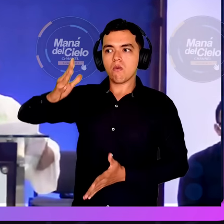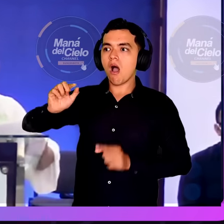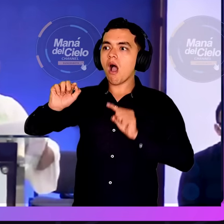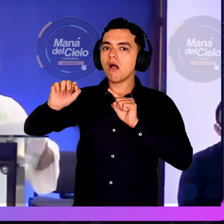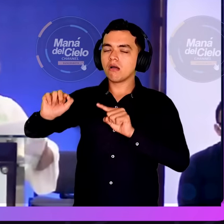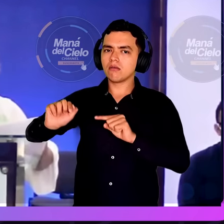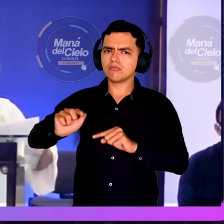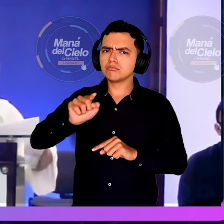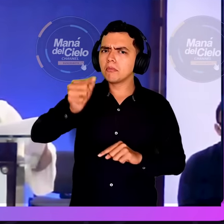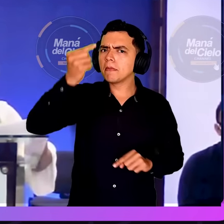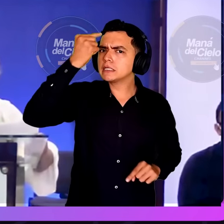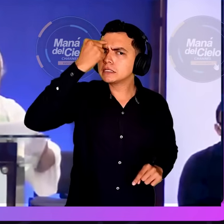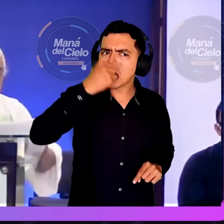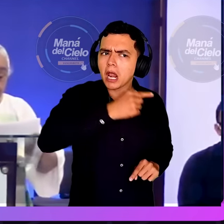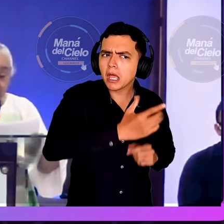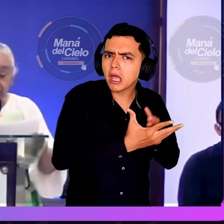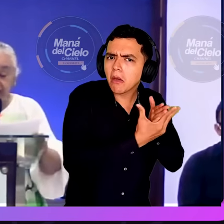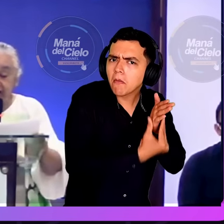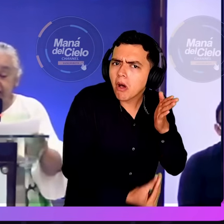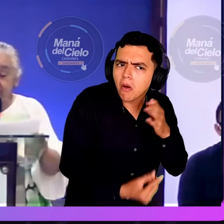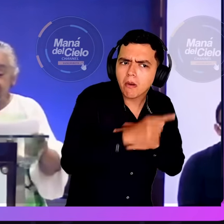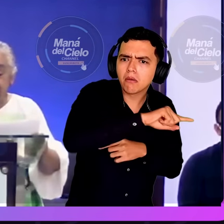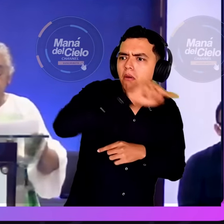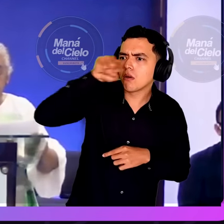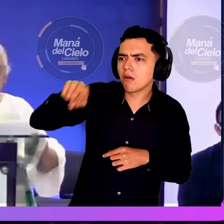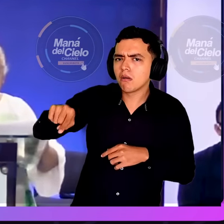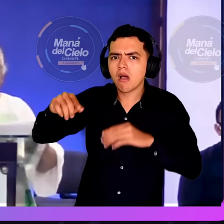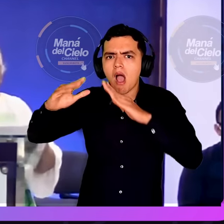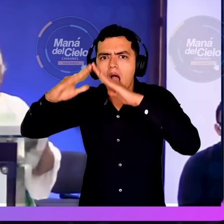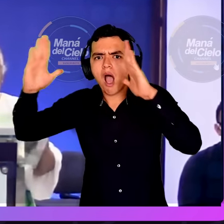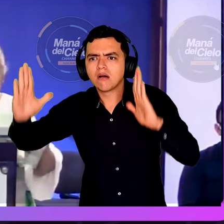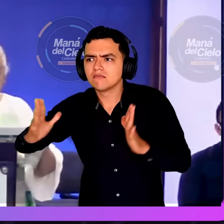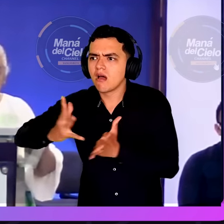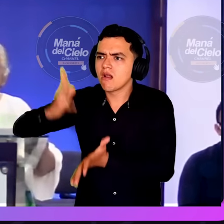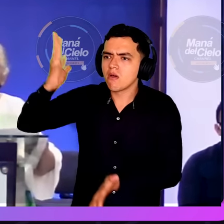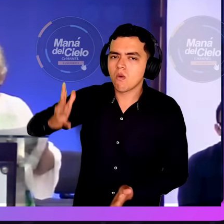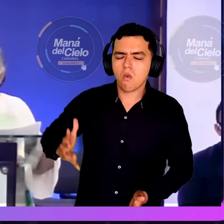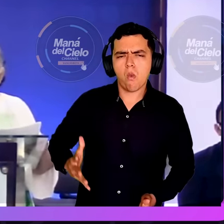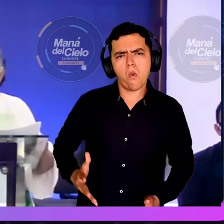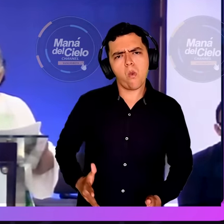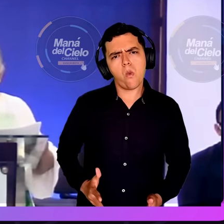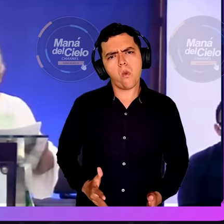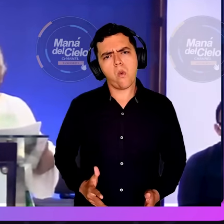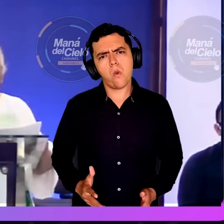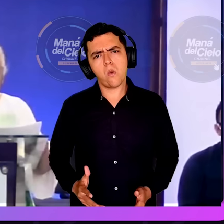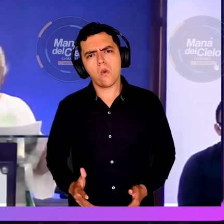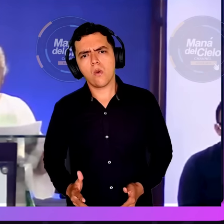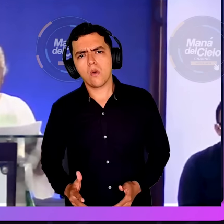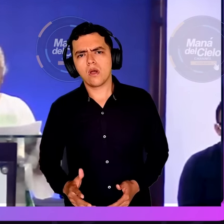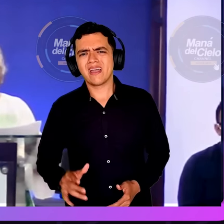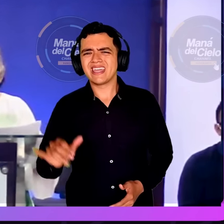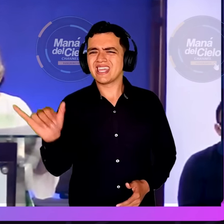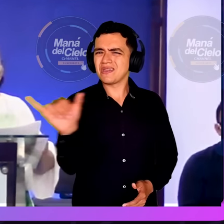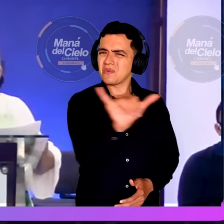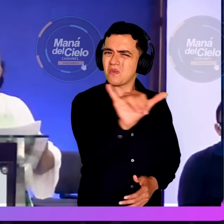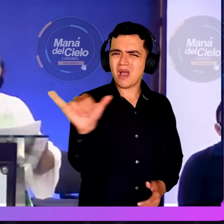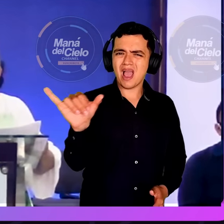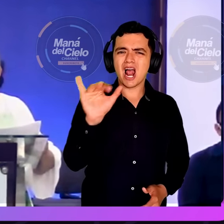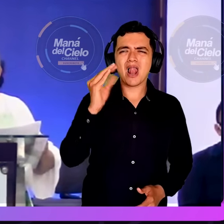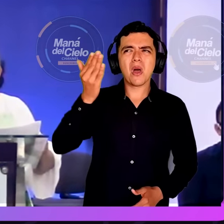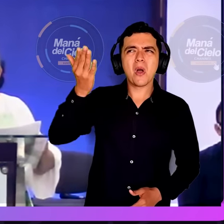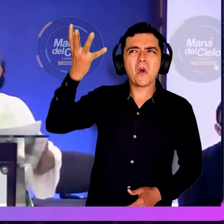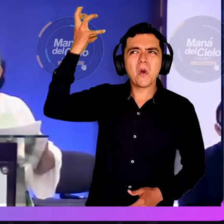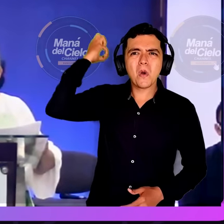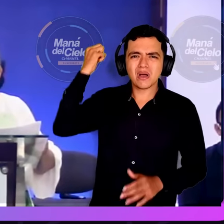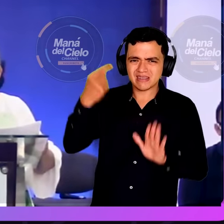que era salir de esos campos de Efraín para llegar hasta un palacio. Qué cambio tan grande, como el cambio que